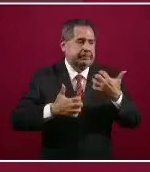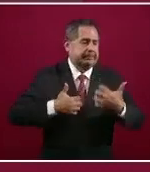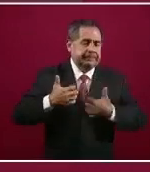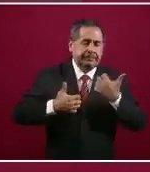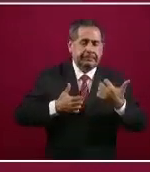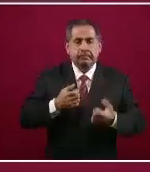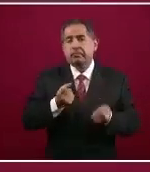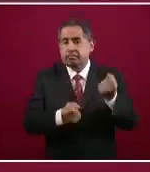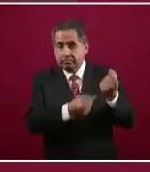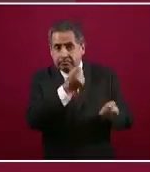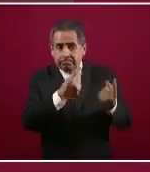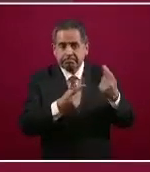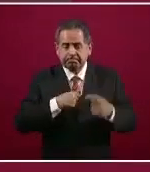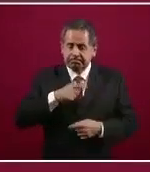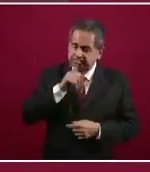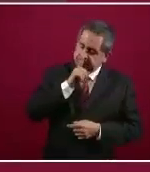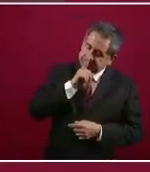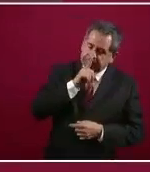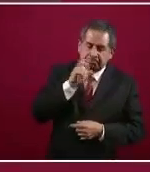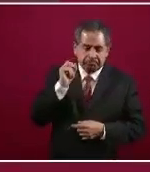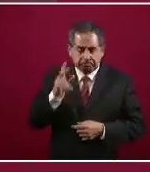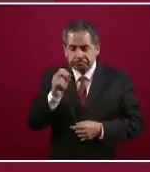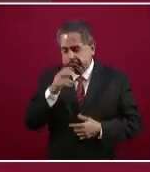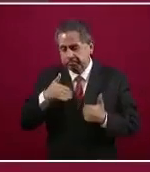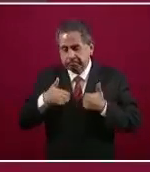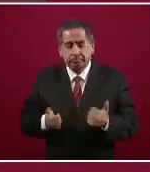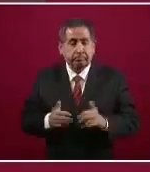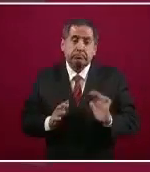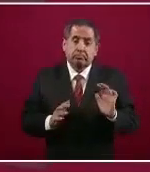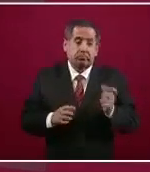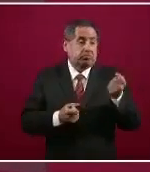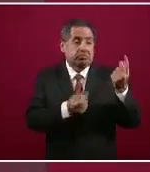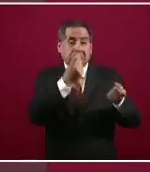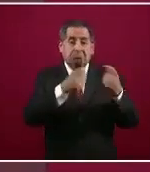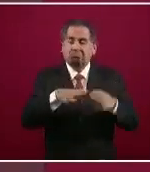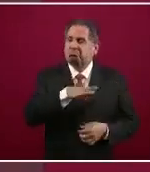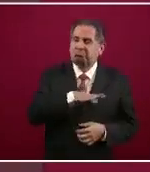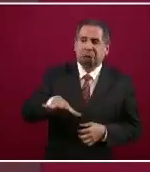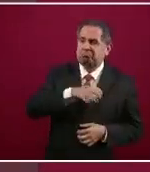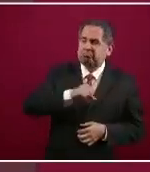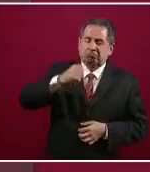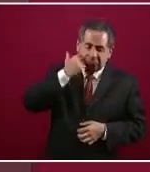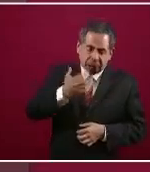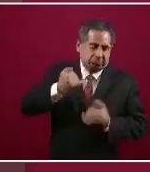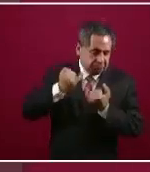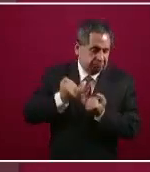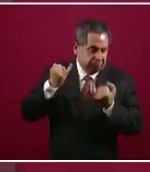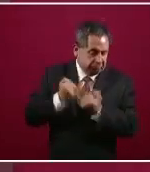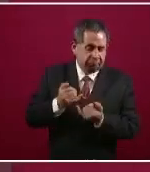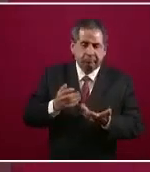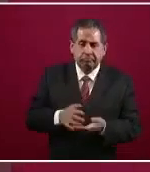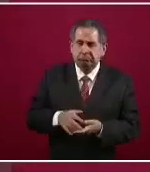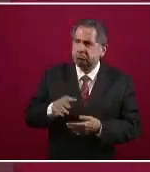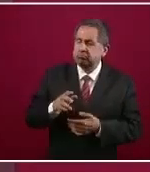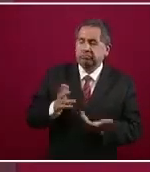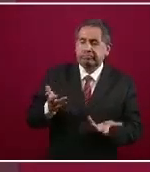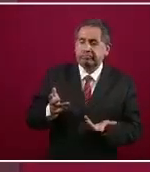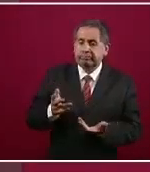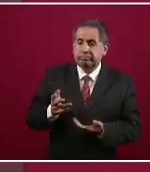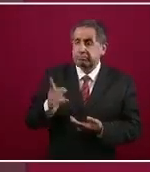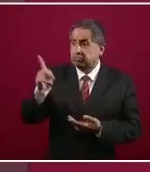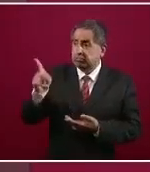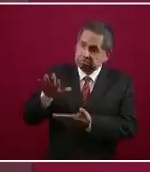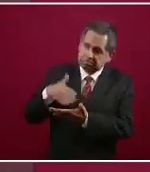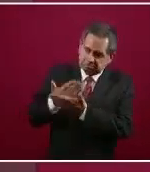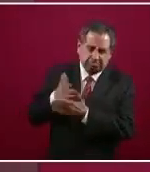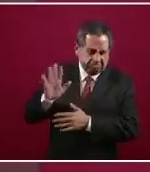entendiendo, otros se resisten, piensan que nosotros vamos a dar